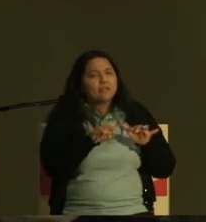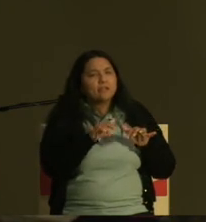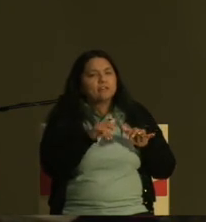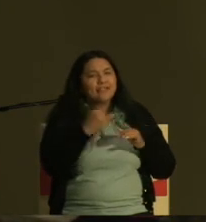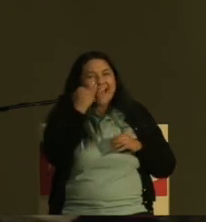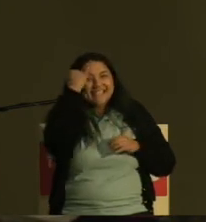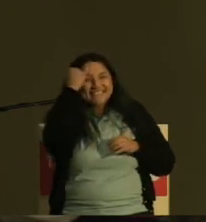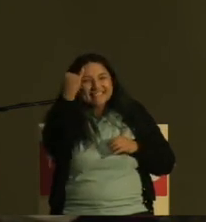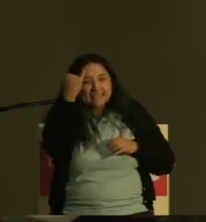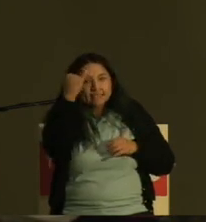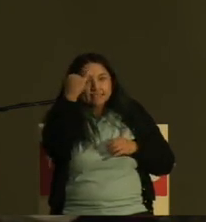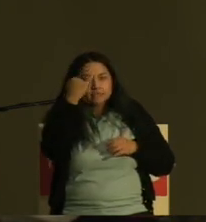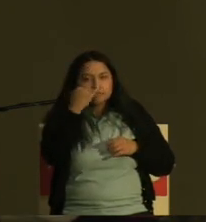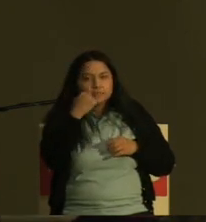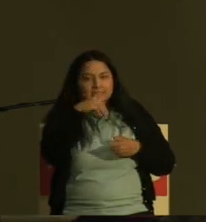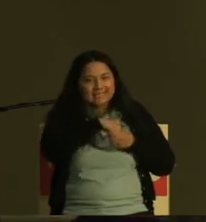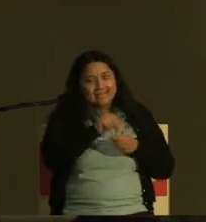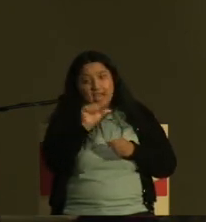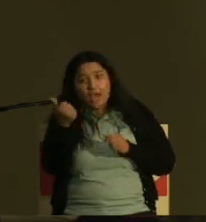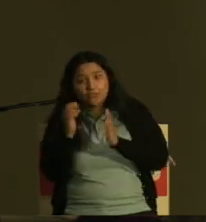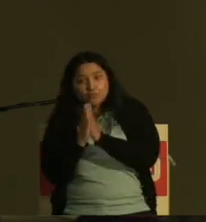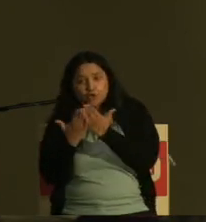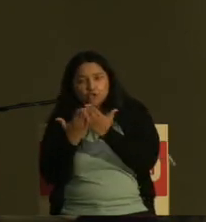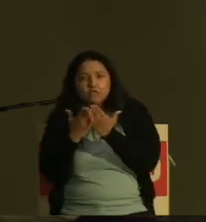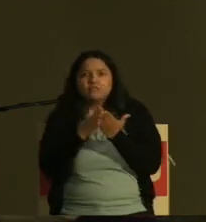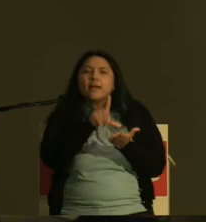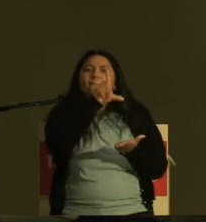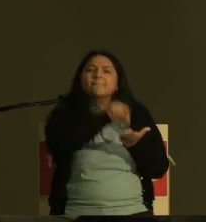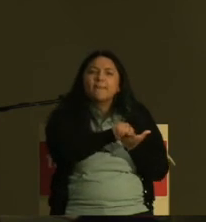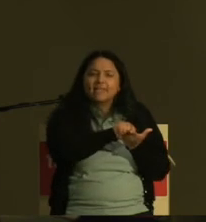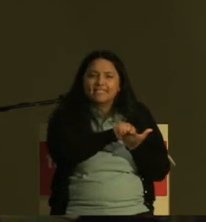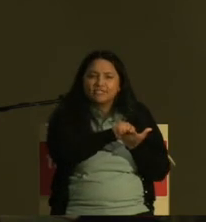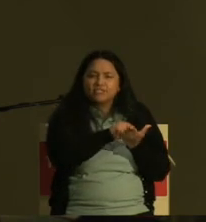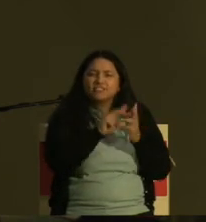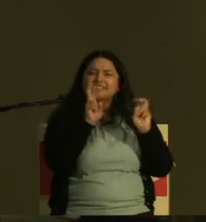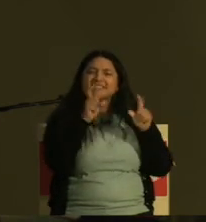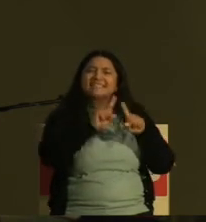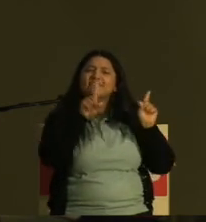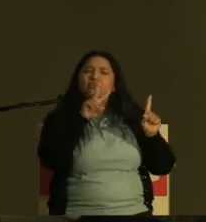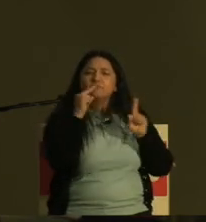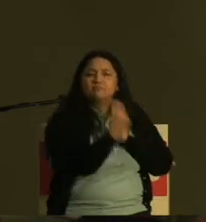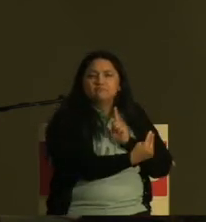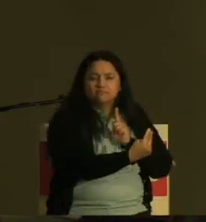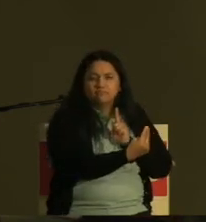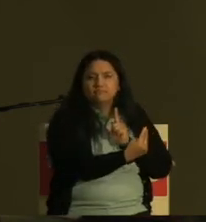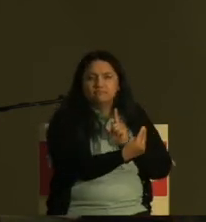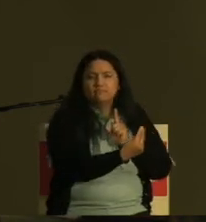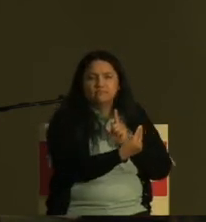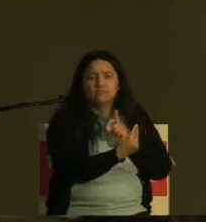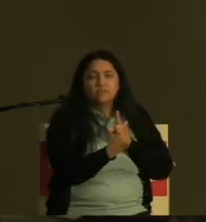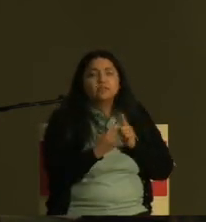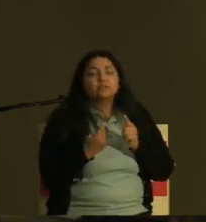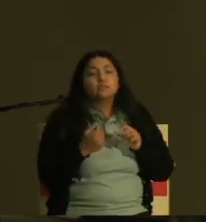ideas que ya estuvieron publicadas en otros libros, pero desde otro punto de vista. Entonces, con eso va a ser posible